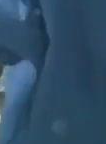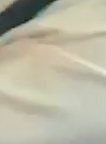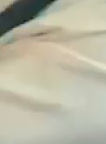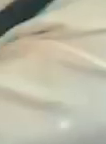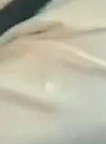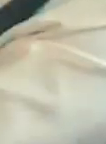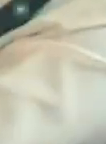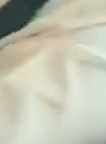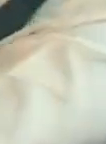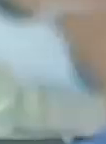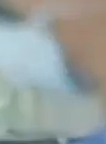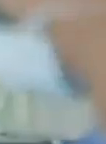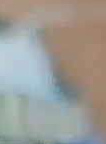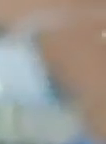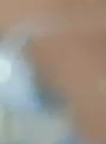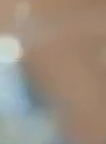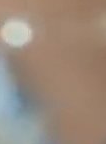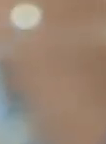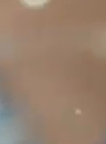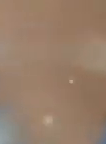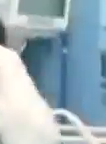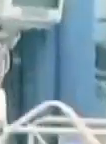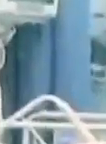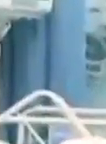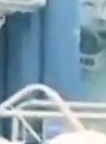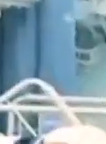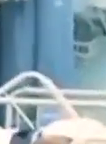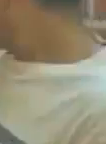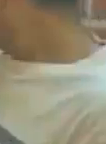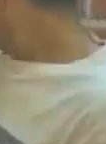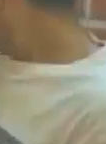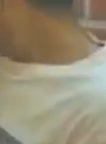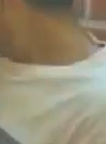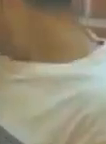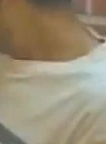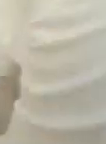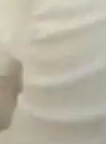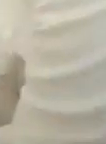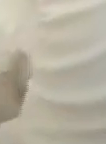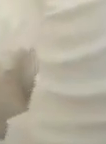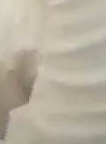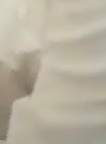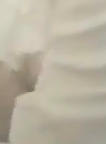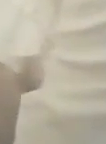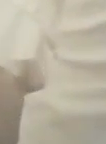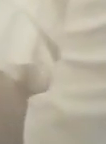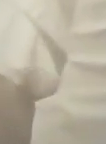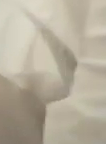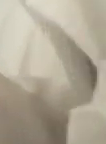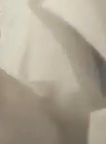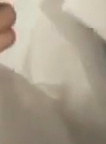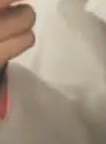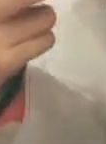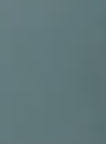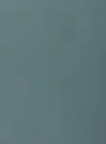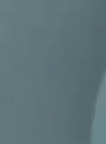Hay que decirlo en todas las maneras posibles, en todos los lugares, en todas las horas, cada día, porque cuando